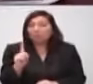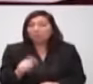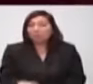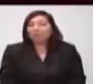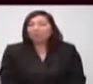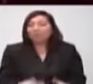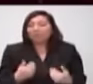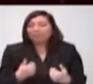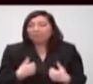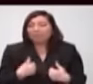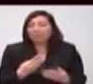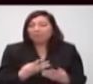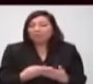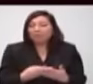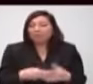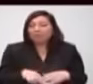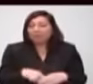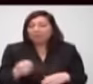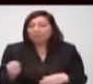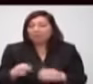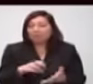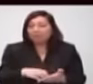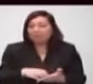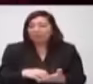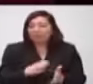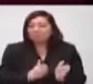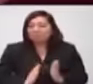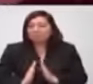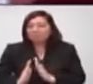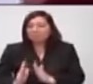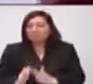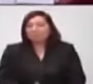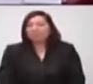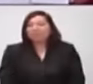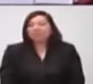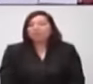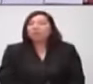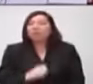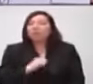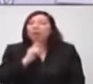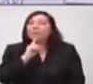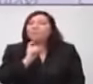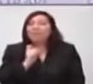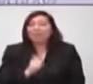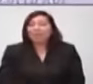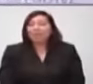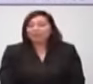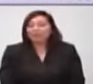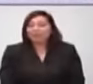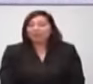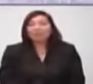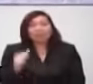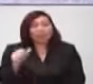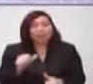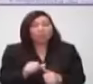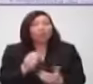presidente, tienen que ver con una penalidad por el desalojo de la población de la margen izquierda. Y entonces quisiera preguntarle a los funcionarios si recuerdan